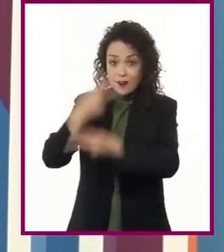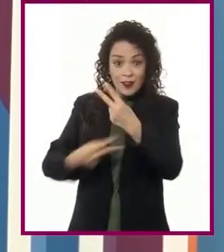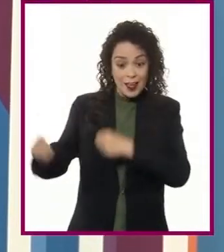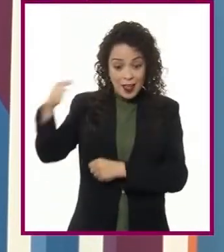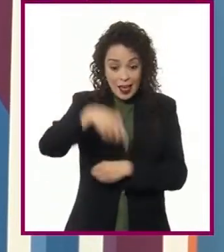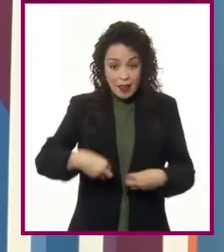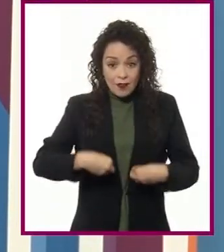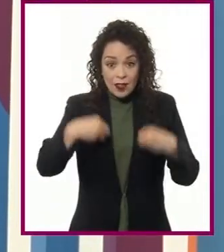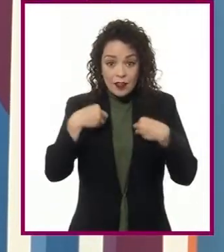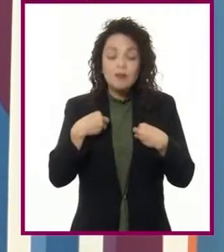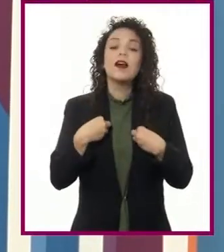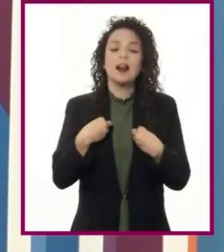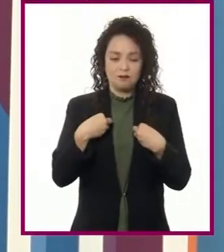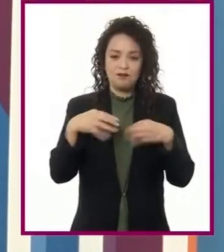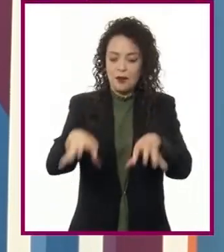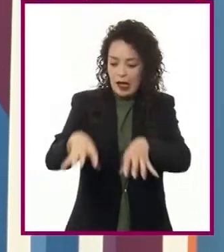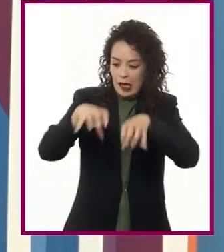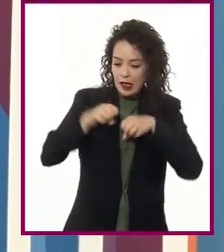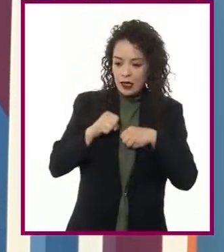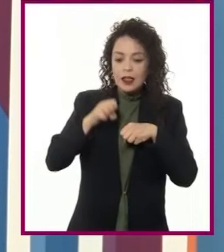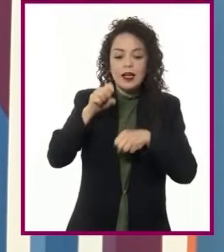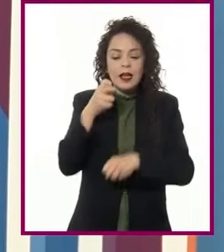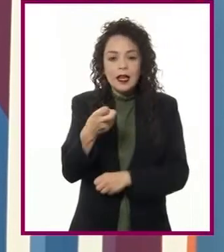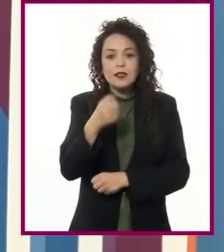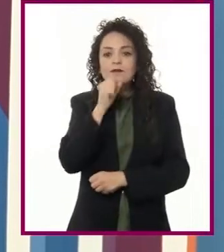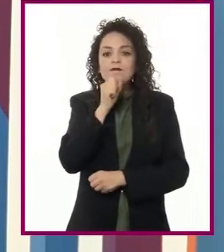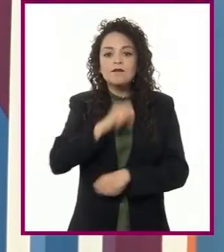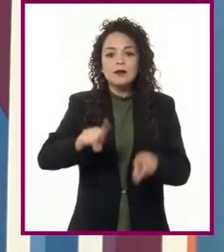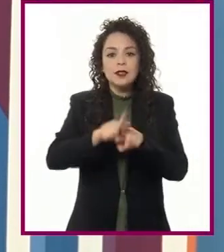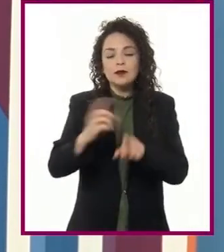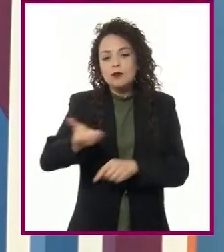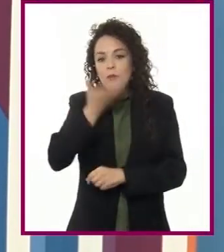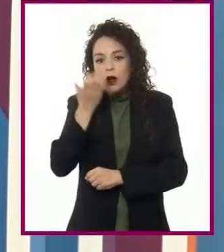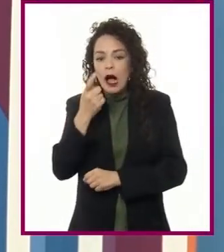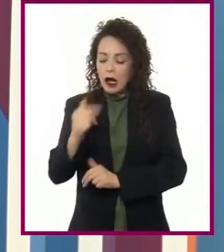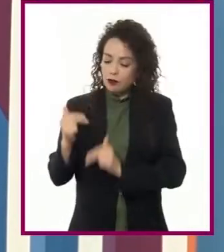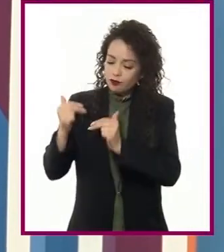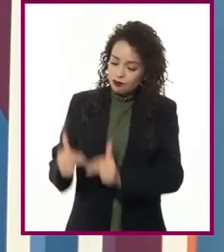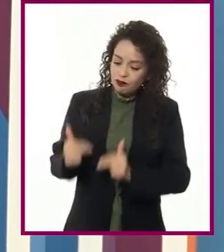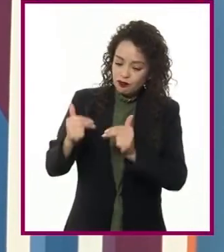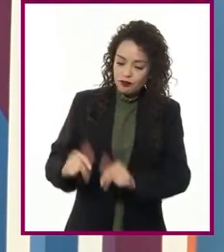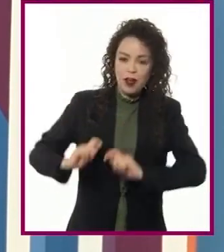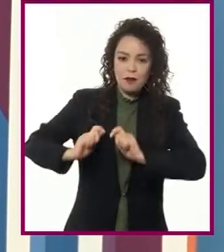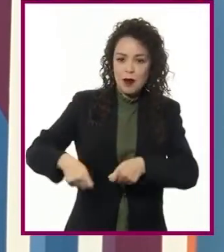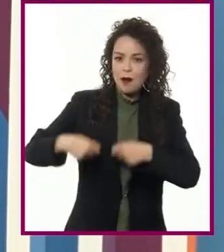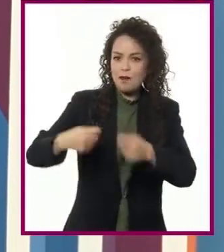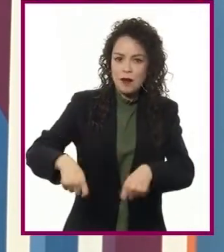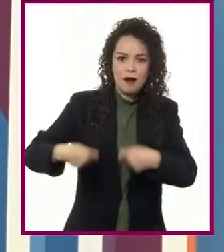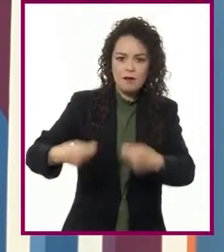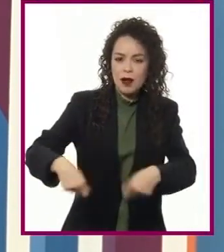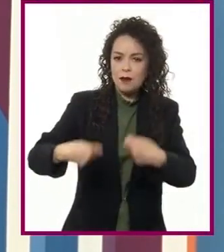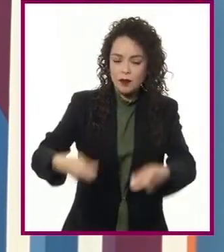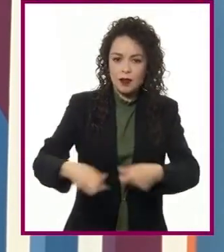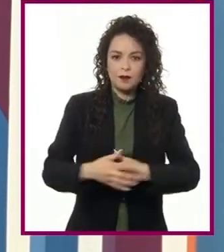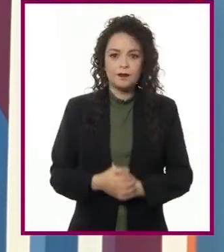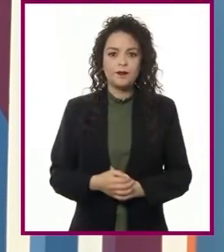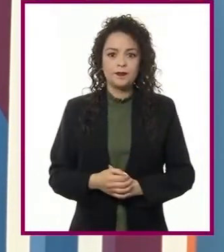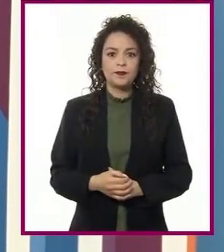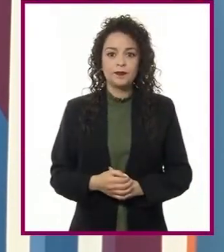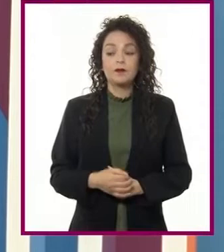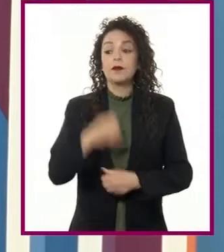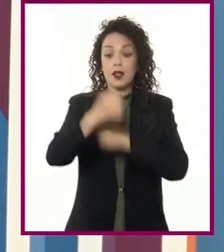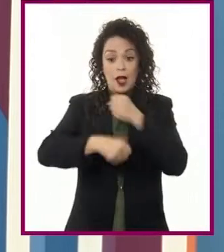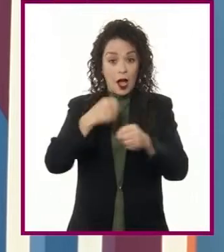y además se va pasando de generación en generación. Con el paso del tiempo, esa calle y sus habitantes